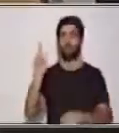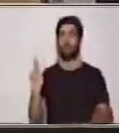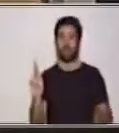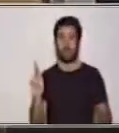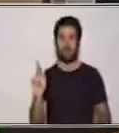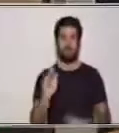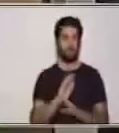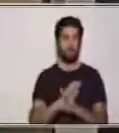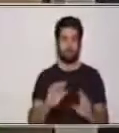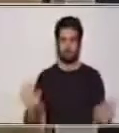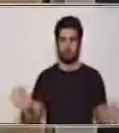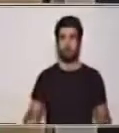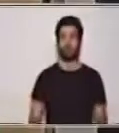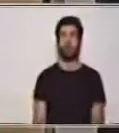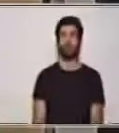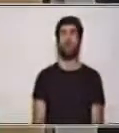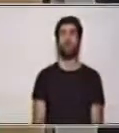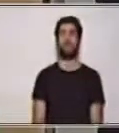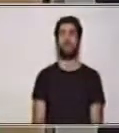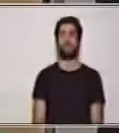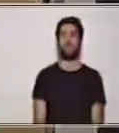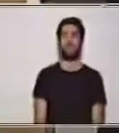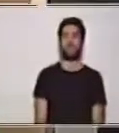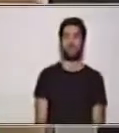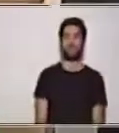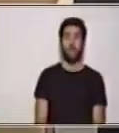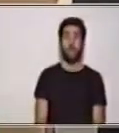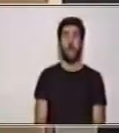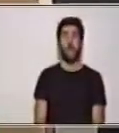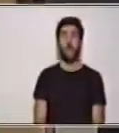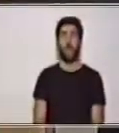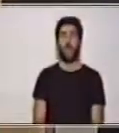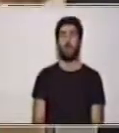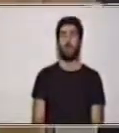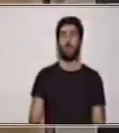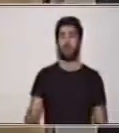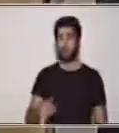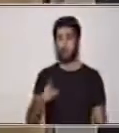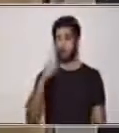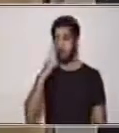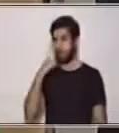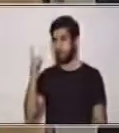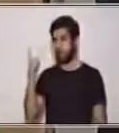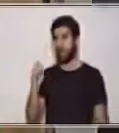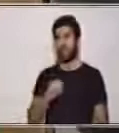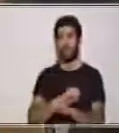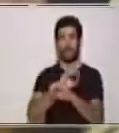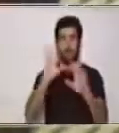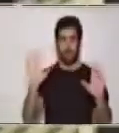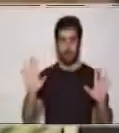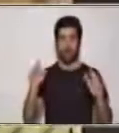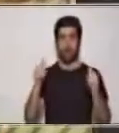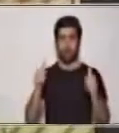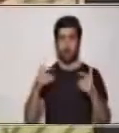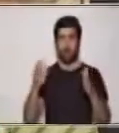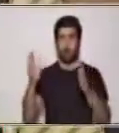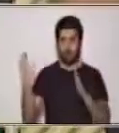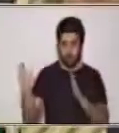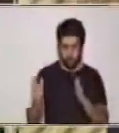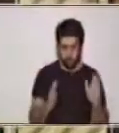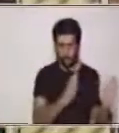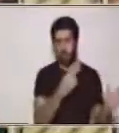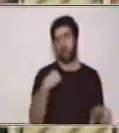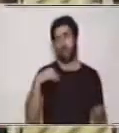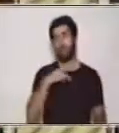y copiamos la y. Es así como hemos encontrado el máximo común divisor. Ahora vamos a